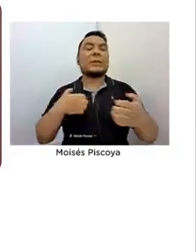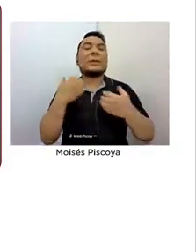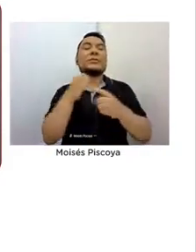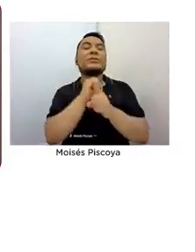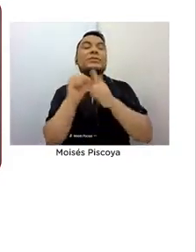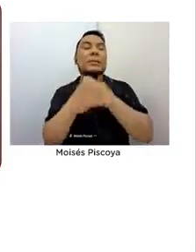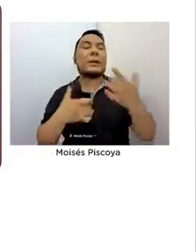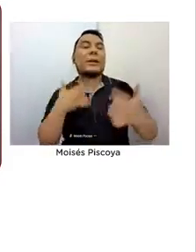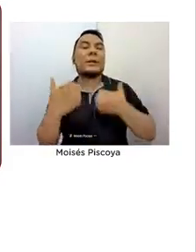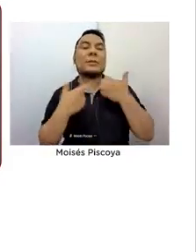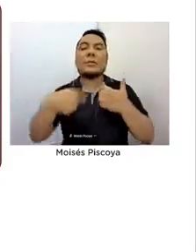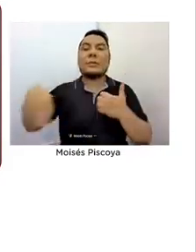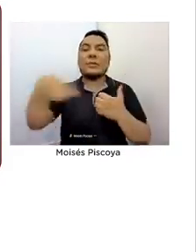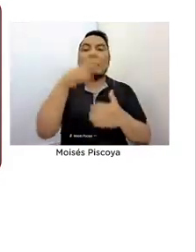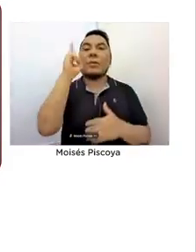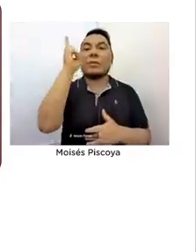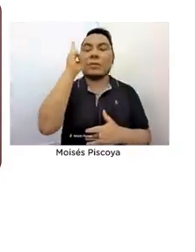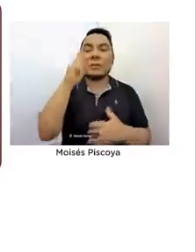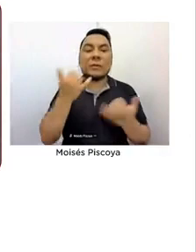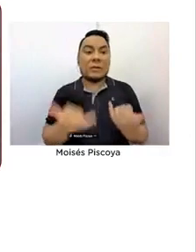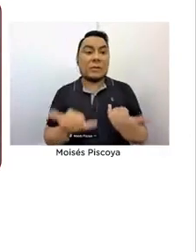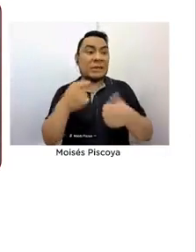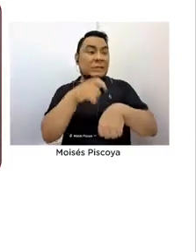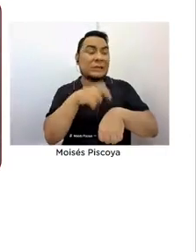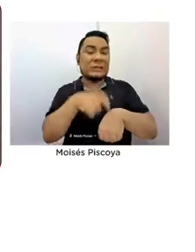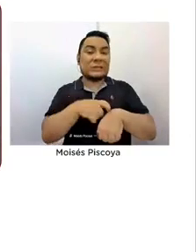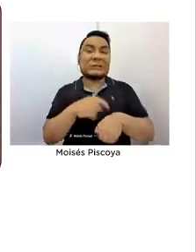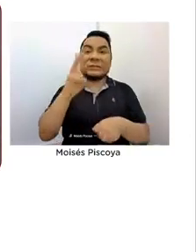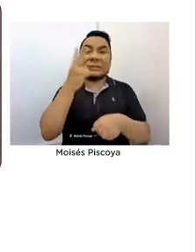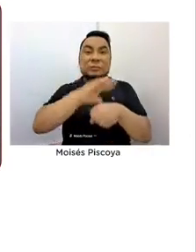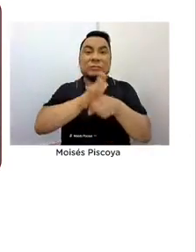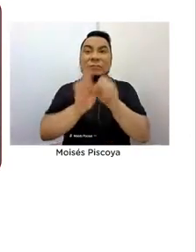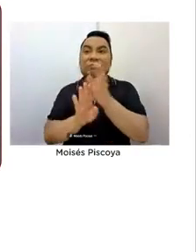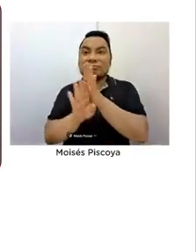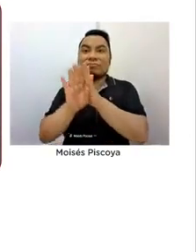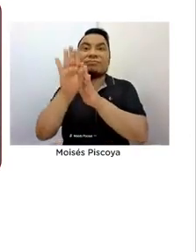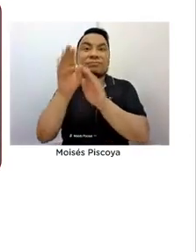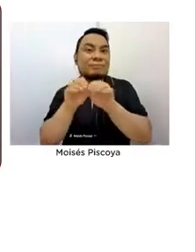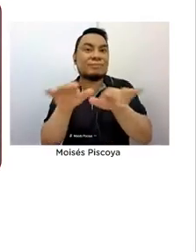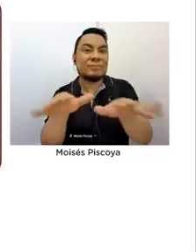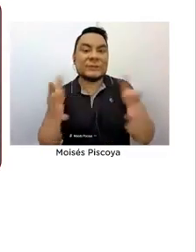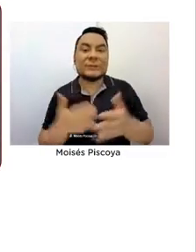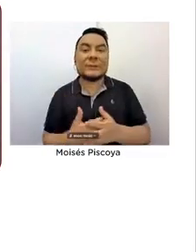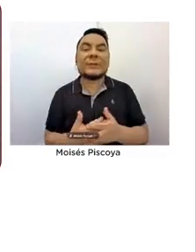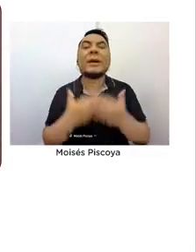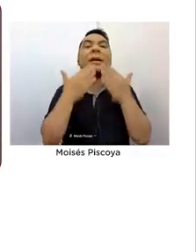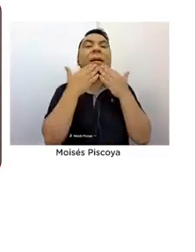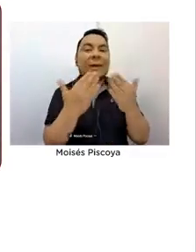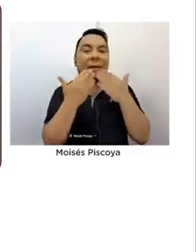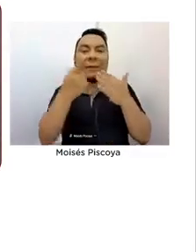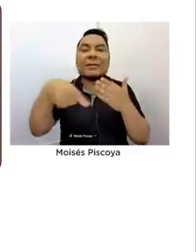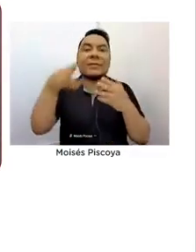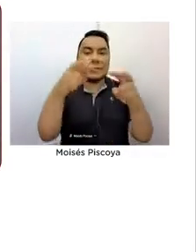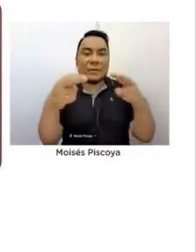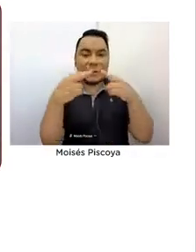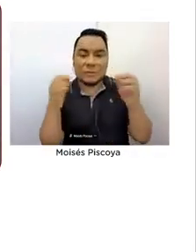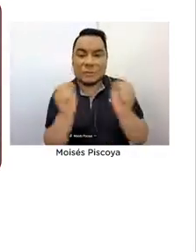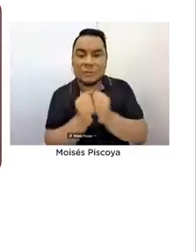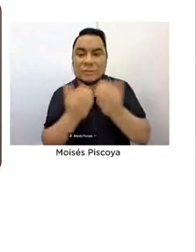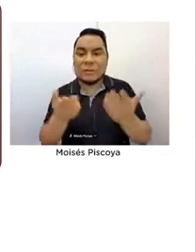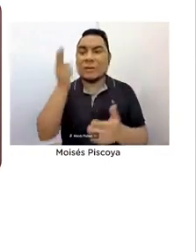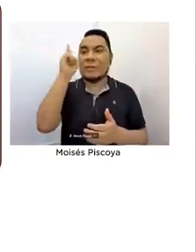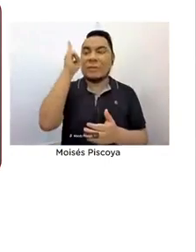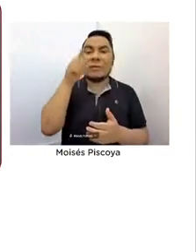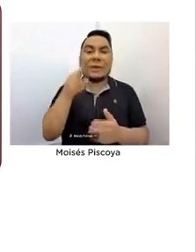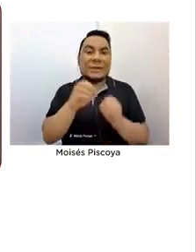docente en el contexto de la segunda ola del COVID-19. Les agradecemos por acompañarnos en Docente al